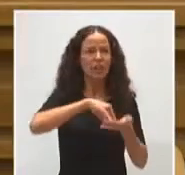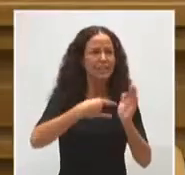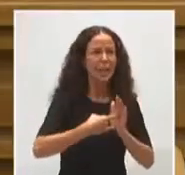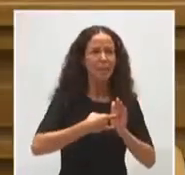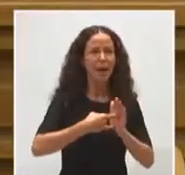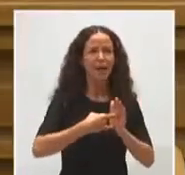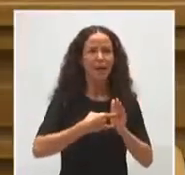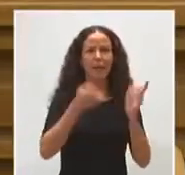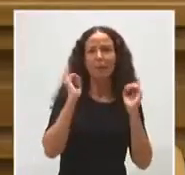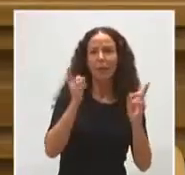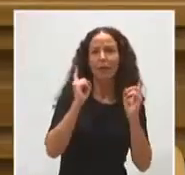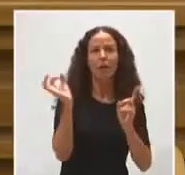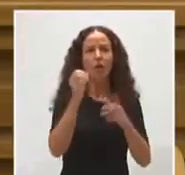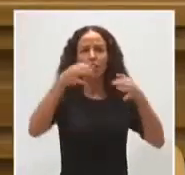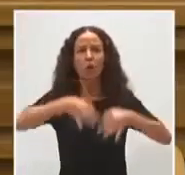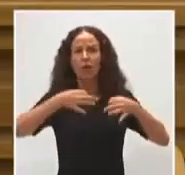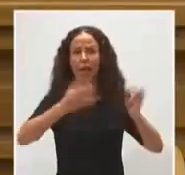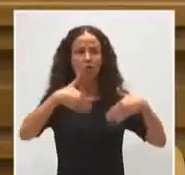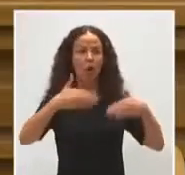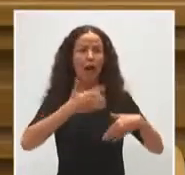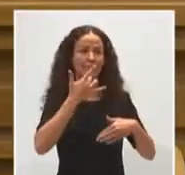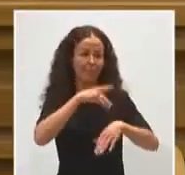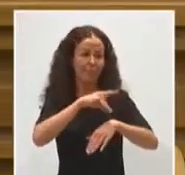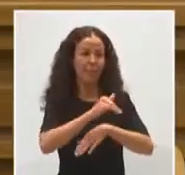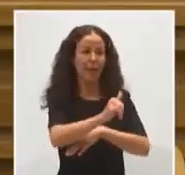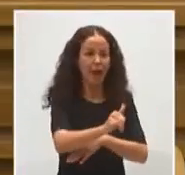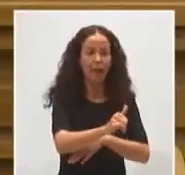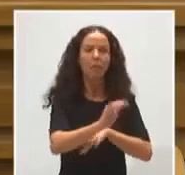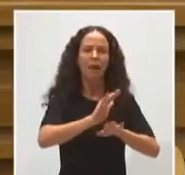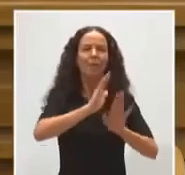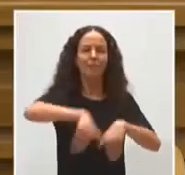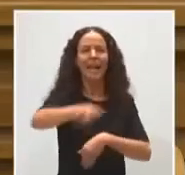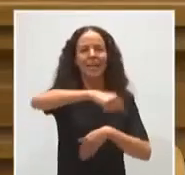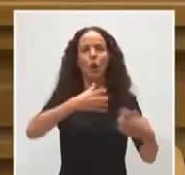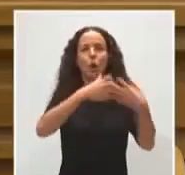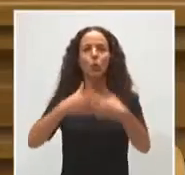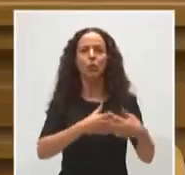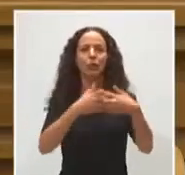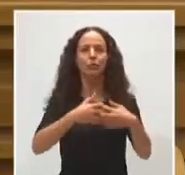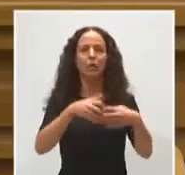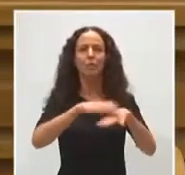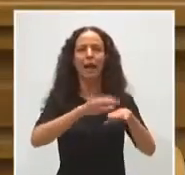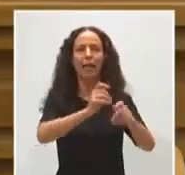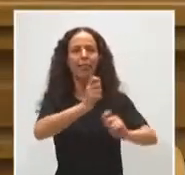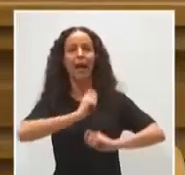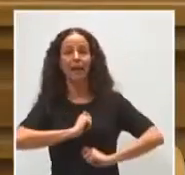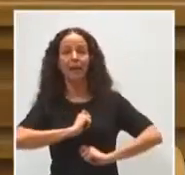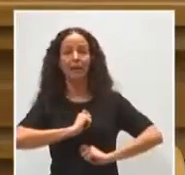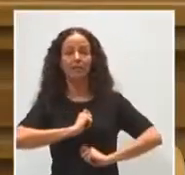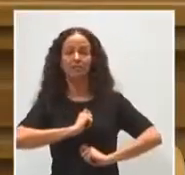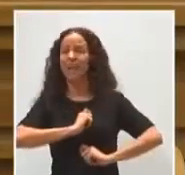ante la enfermedad los que no lo han permitido los que no lo han traído realmente sean los que más lo hayan